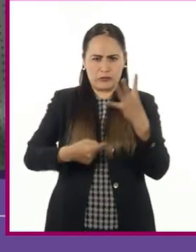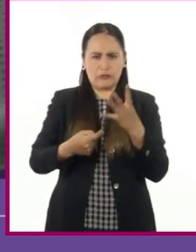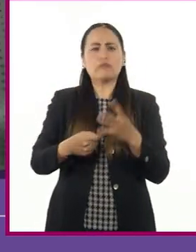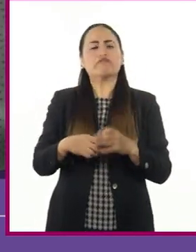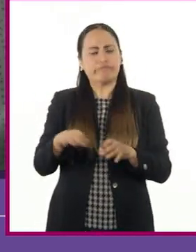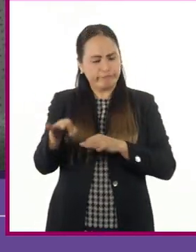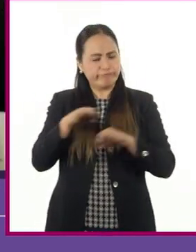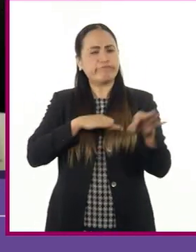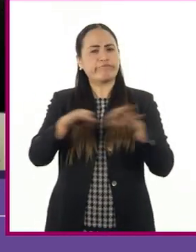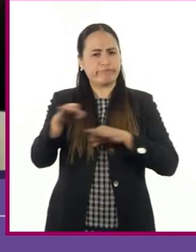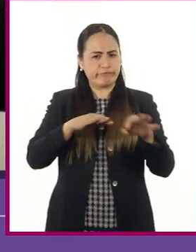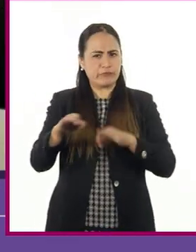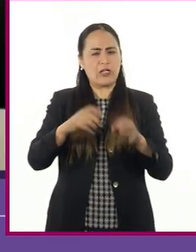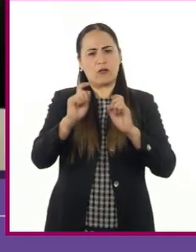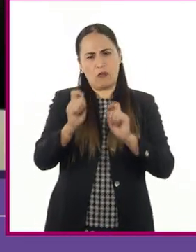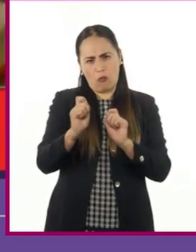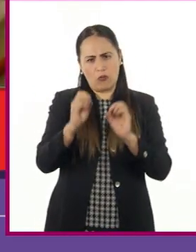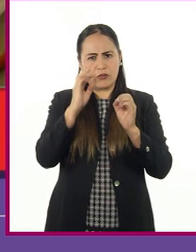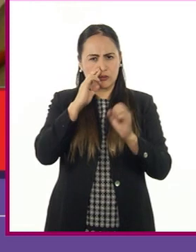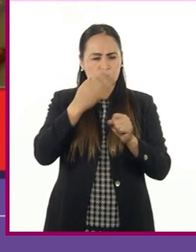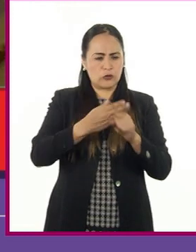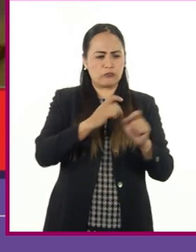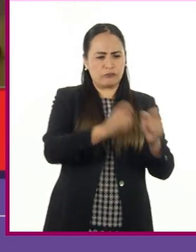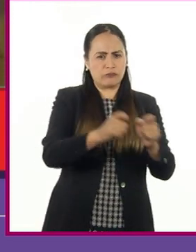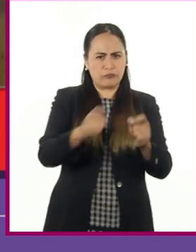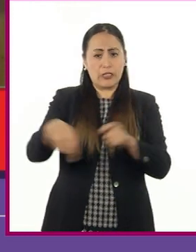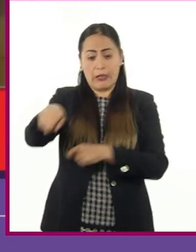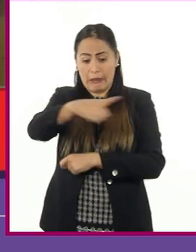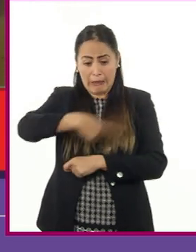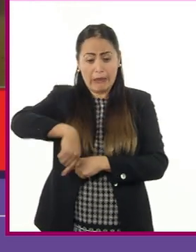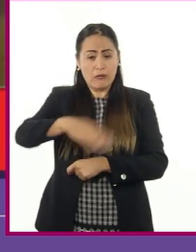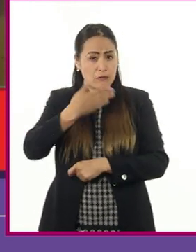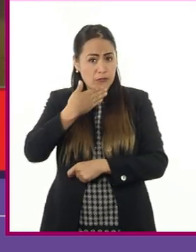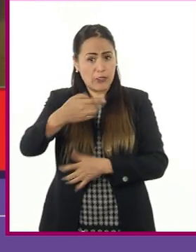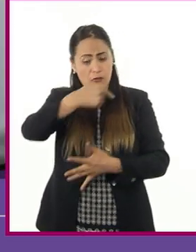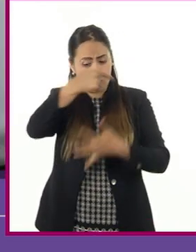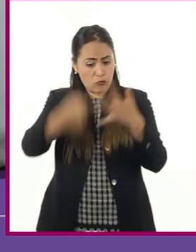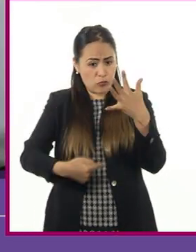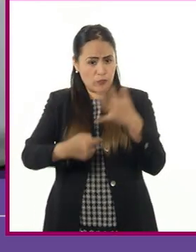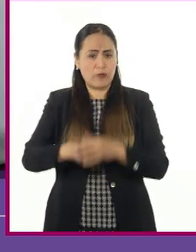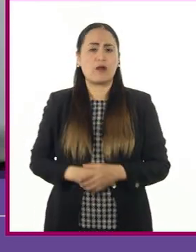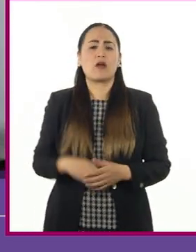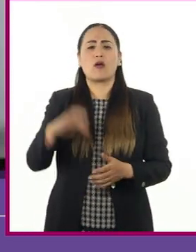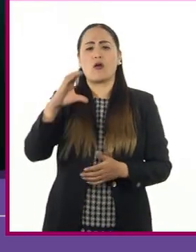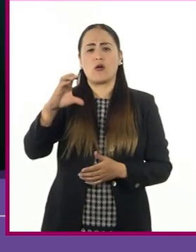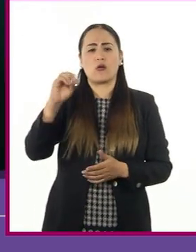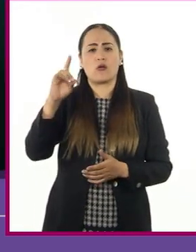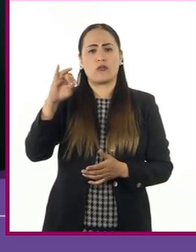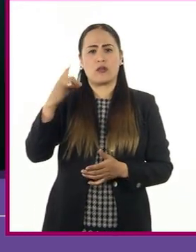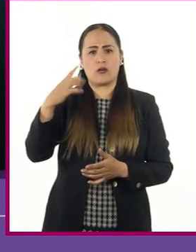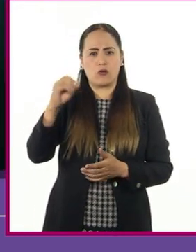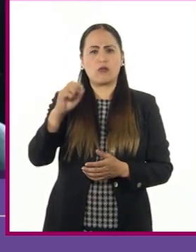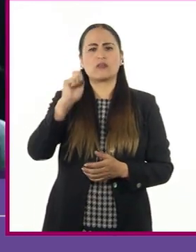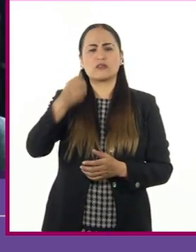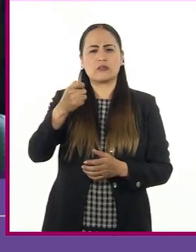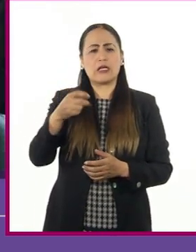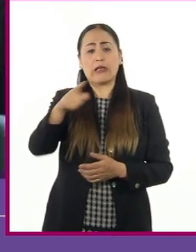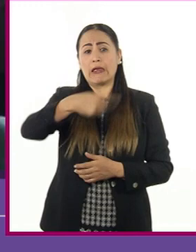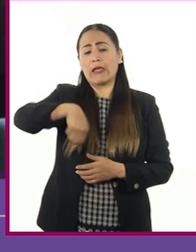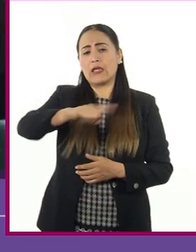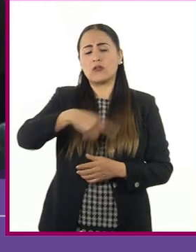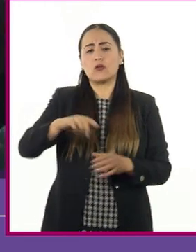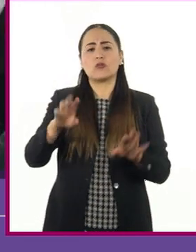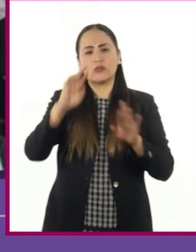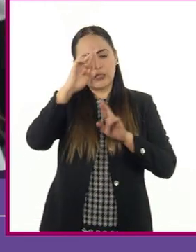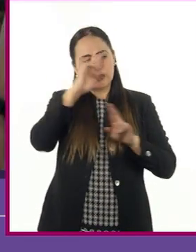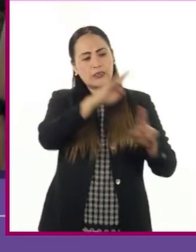empleo, cargo o comisión. El capítulo 3 del Código de Ética refiere al respeto con que deben actuar los